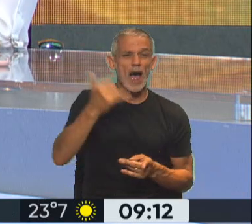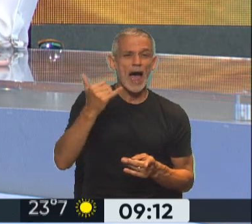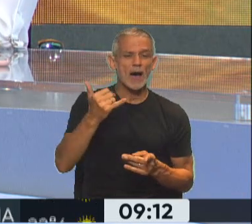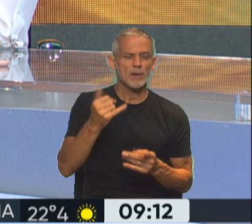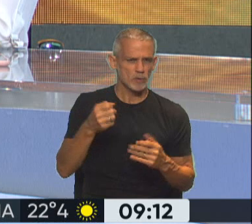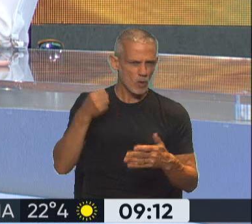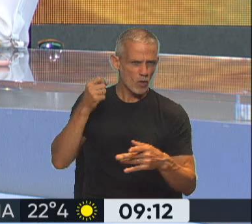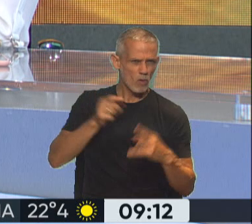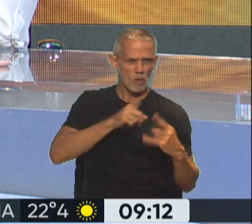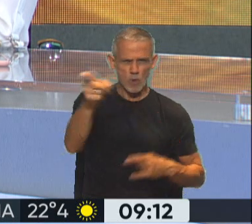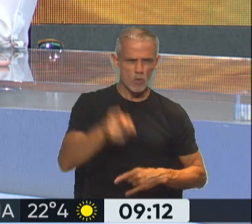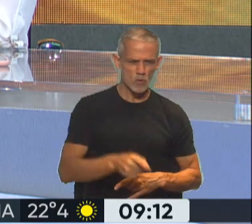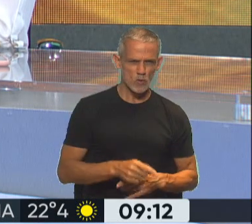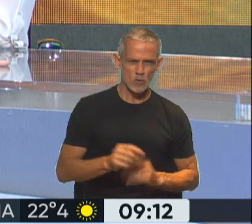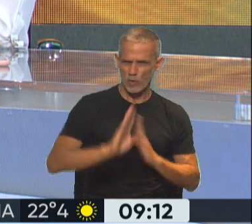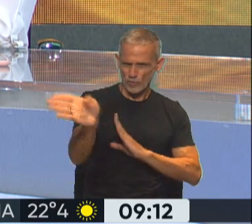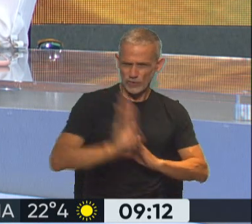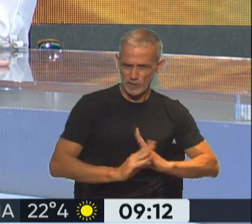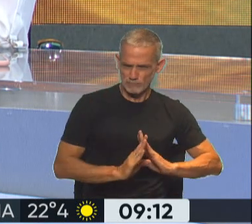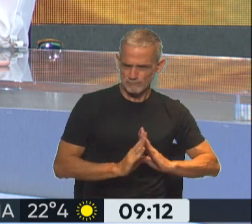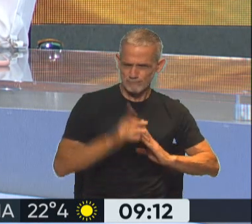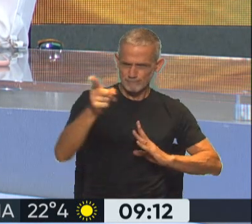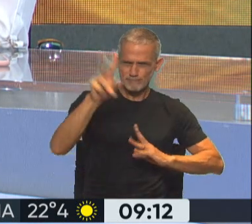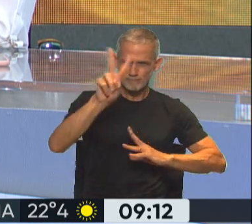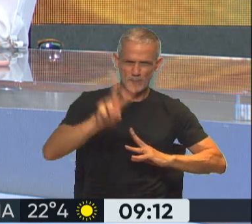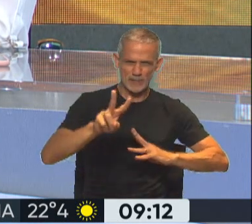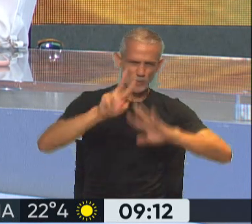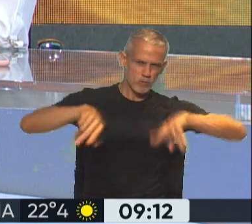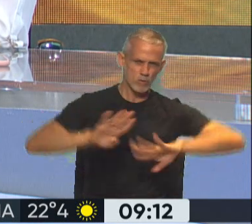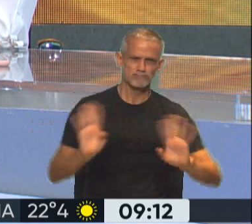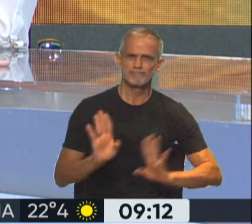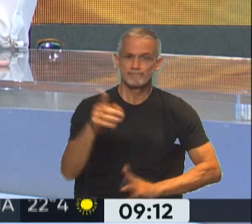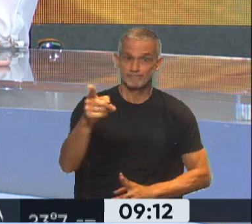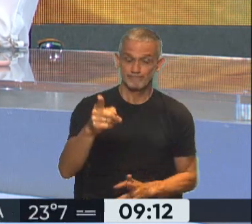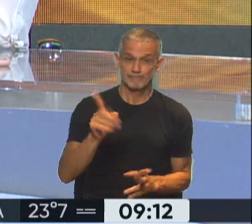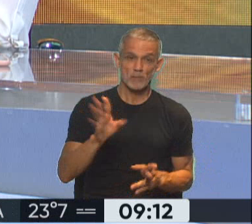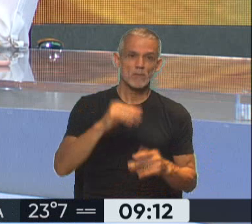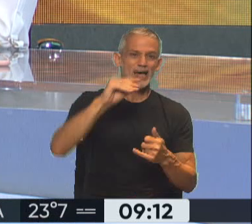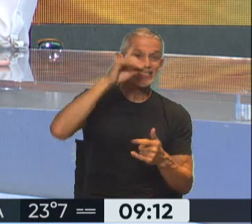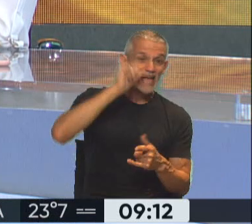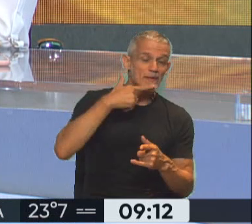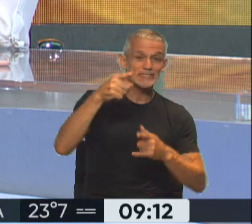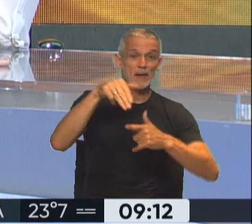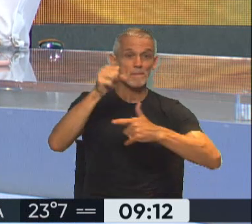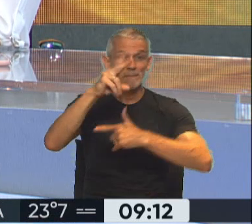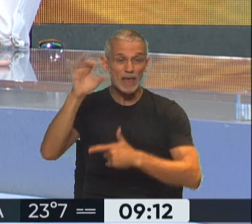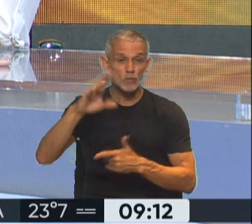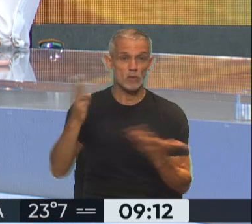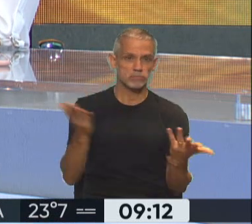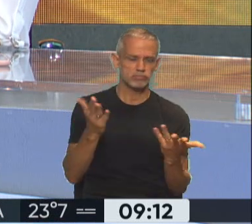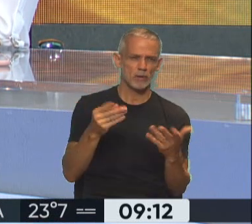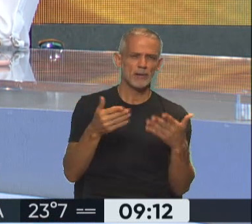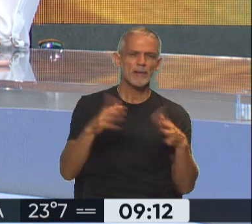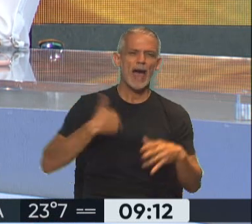afrenta directa directa con lo que significaba en su momento Chávez ahora maduro y la apertura de